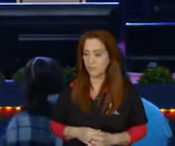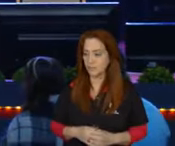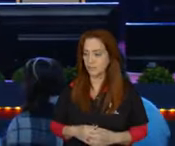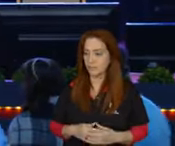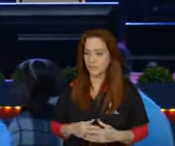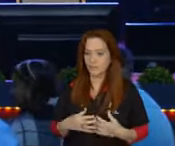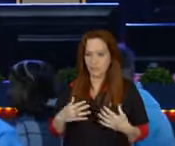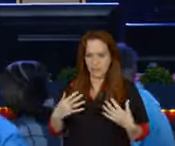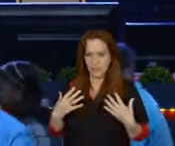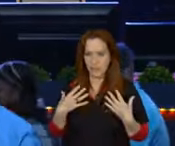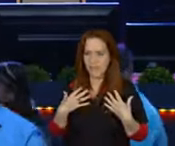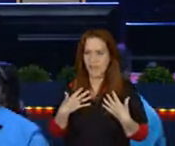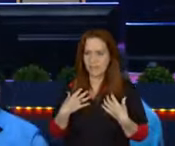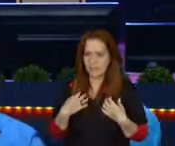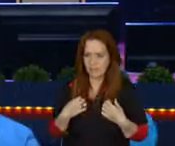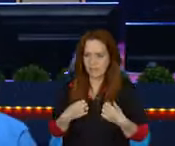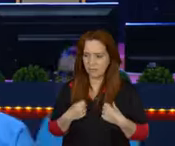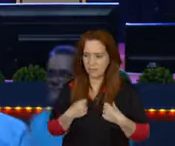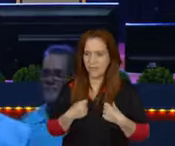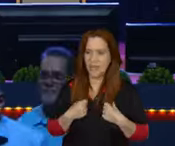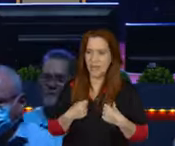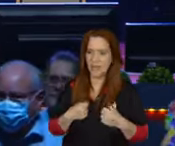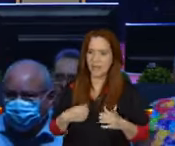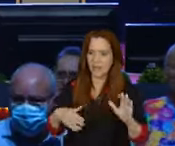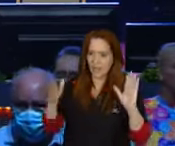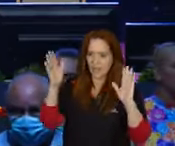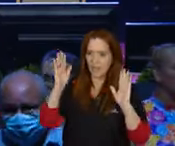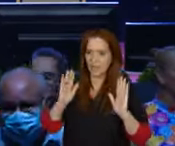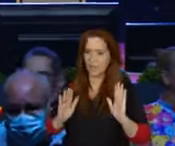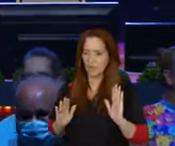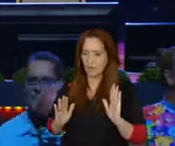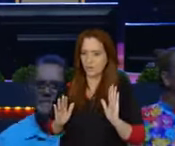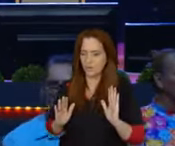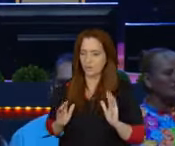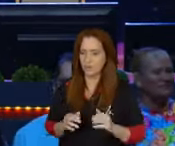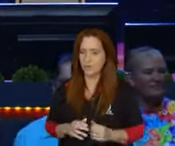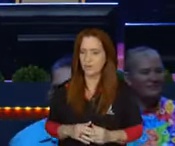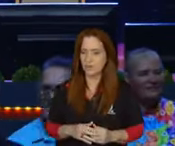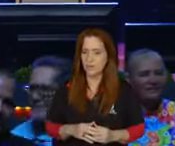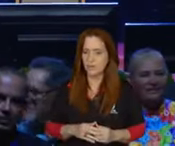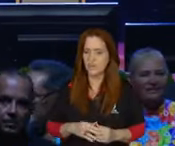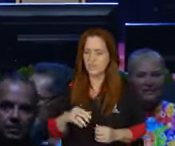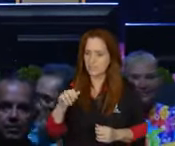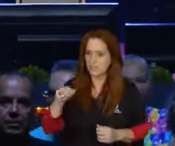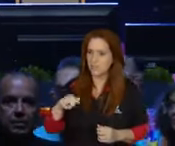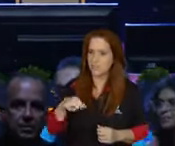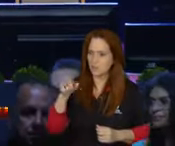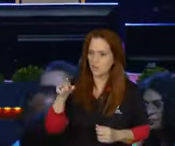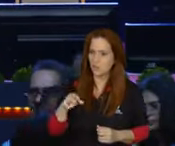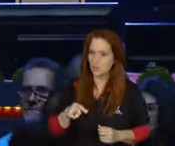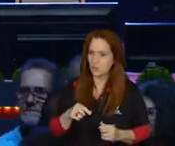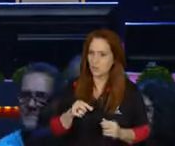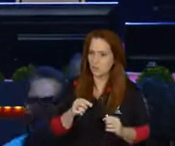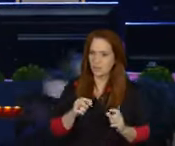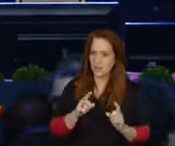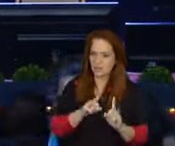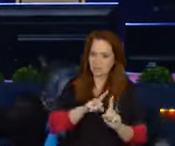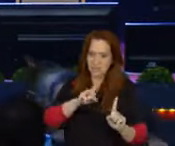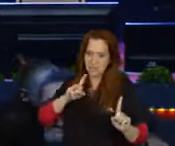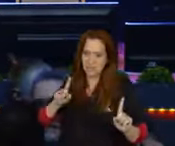O reconciliarse con el Señor. Si por alguna razón usted se alejó del Señor, porque se enojó con